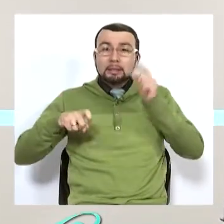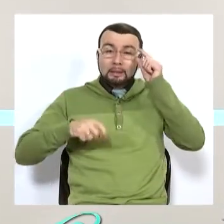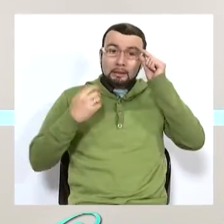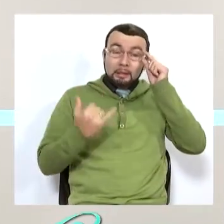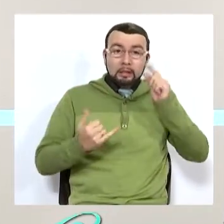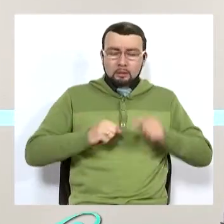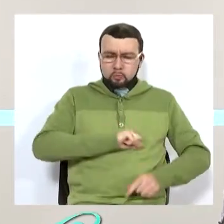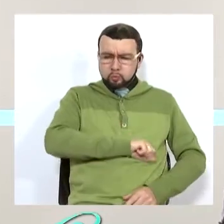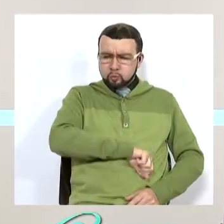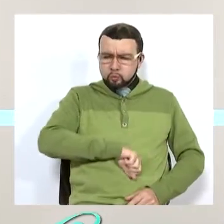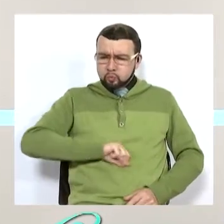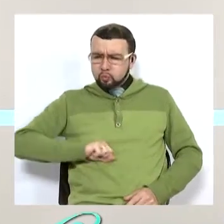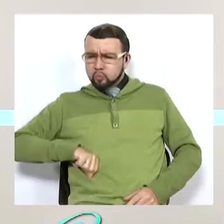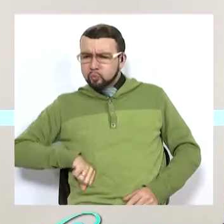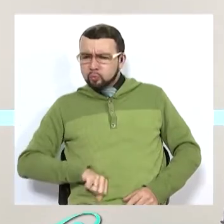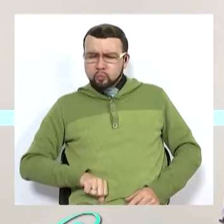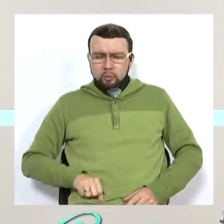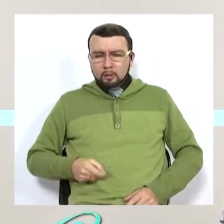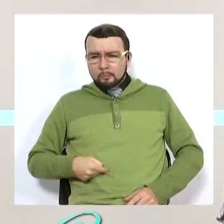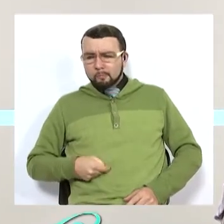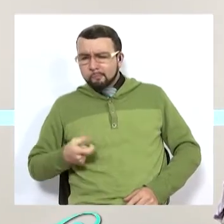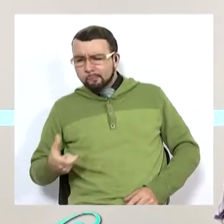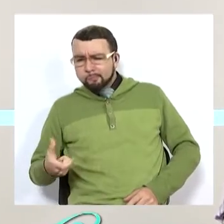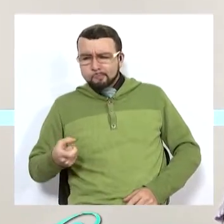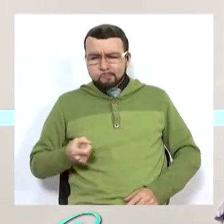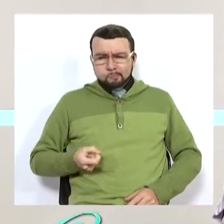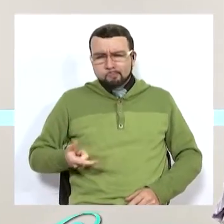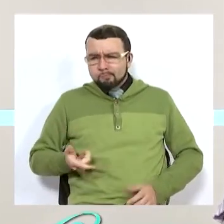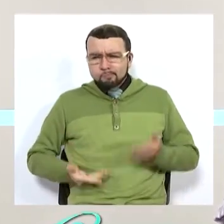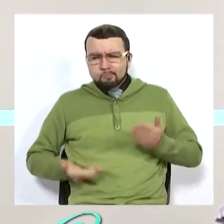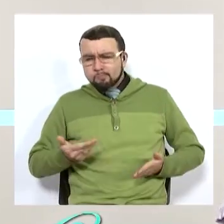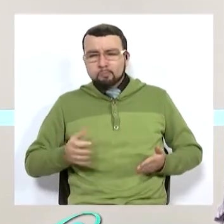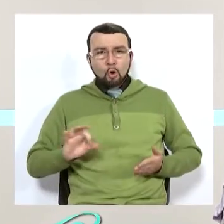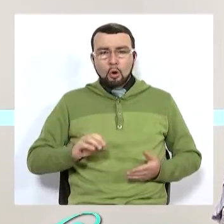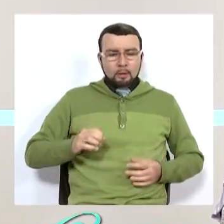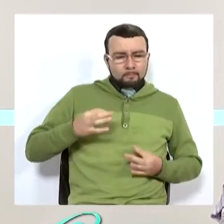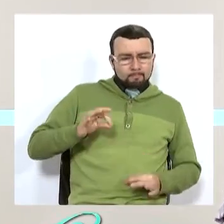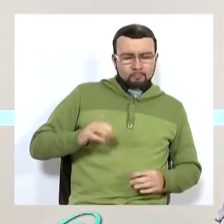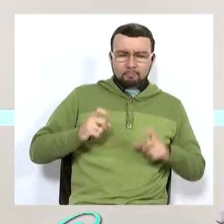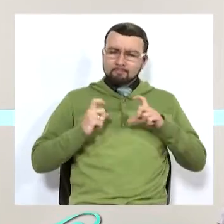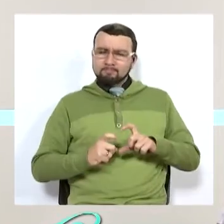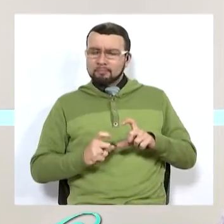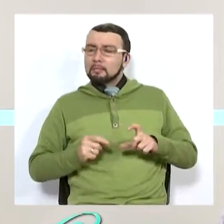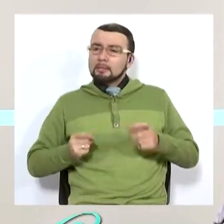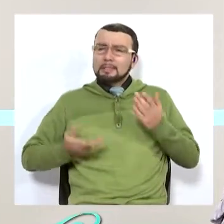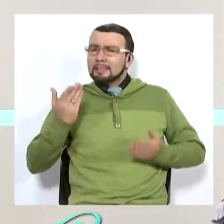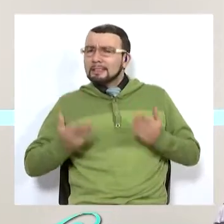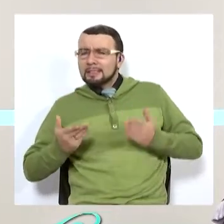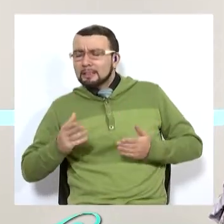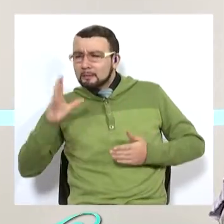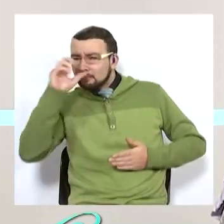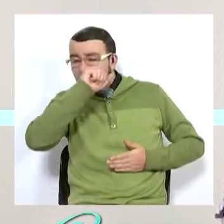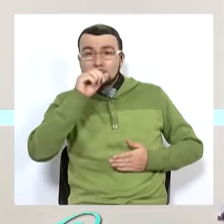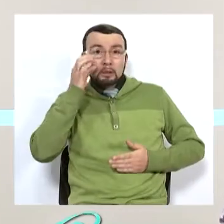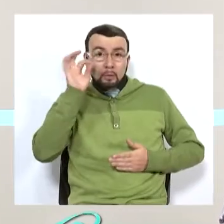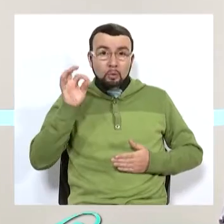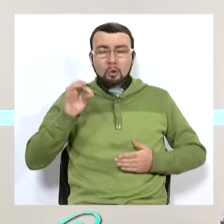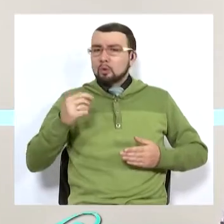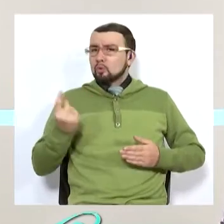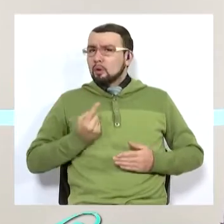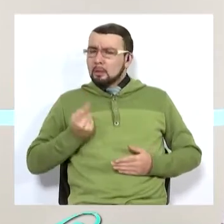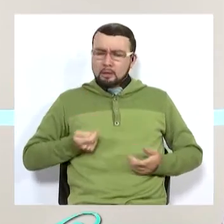radiografías, ecografías para ver el tamaño y la forma de estos cálculos para hacer un tratamiento adecuado, a ver si salen con el